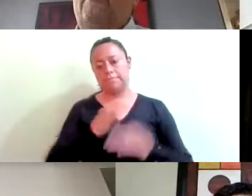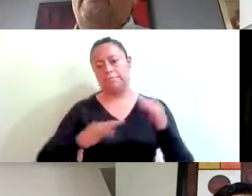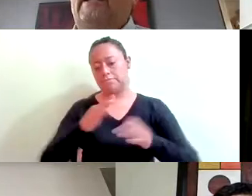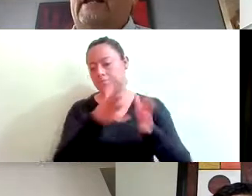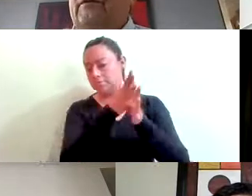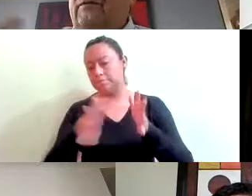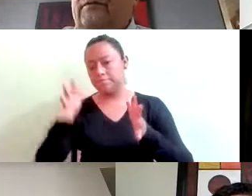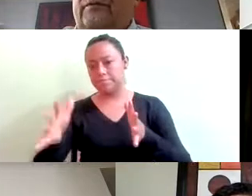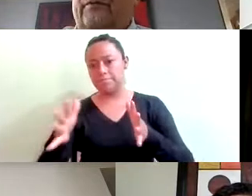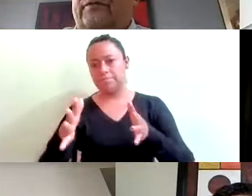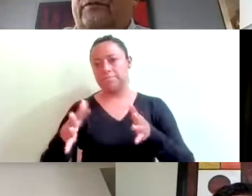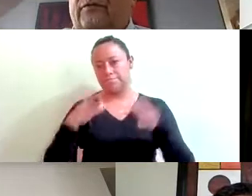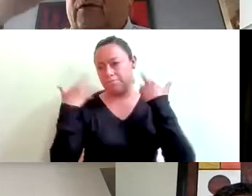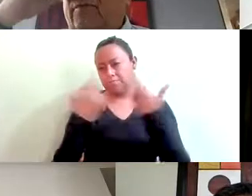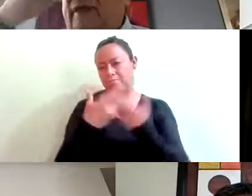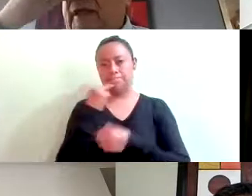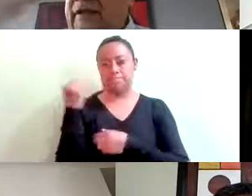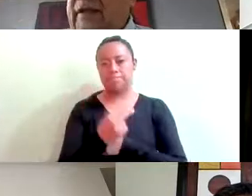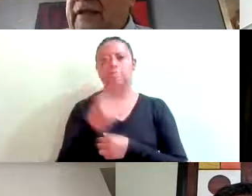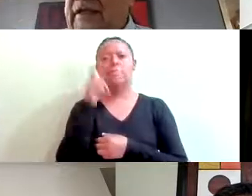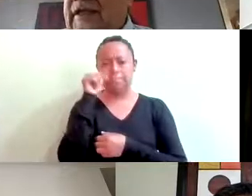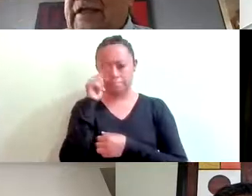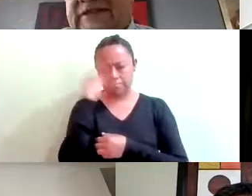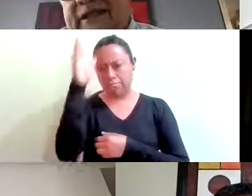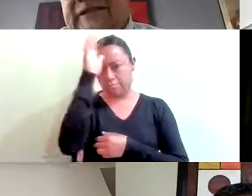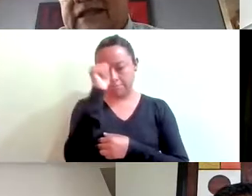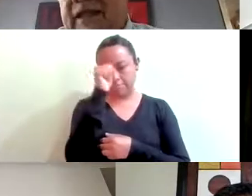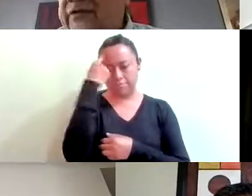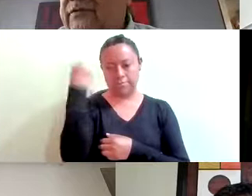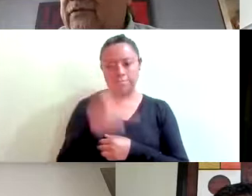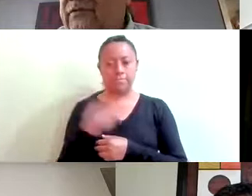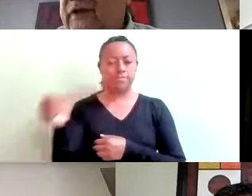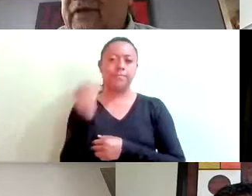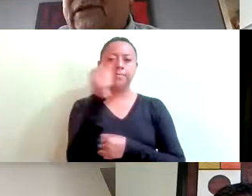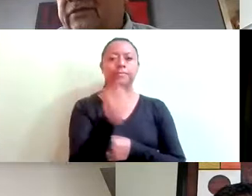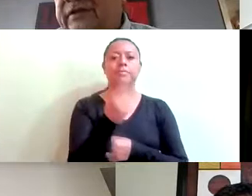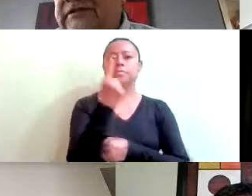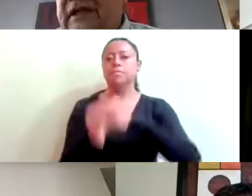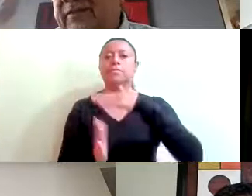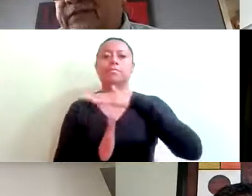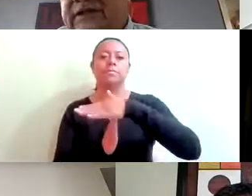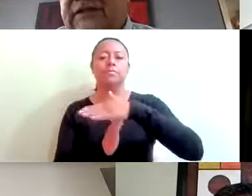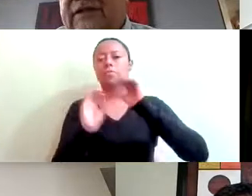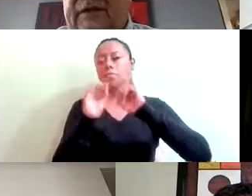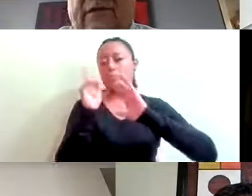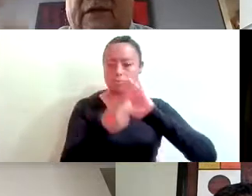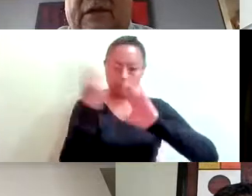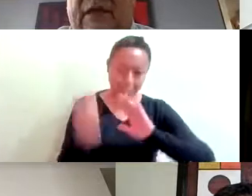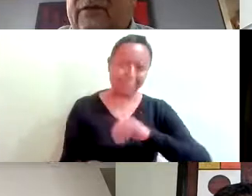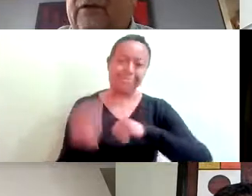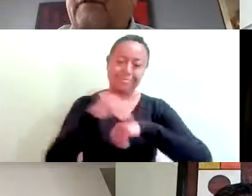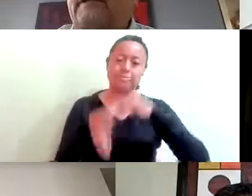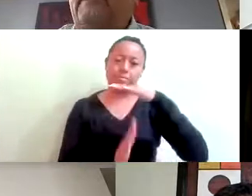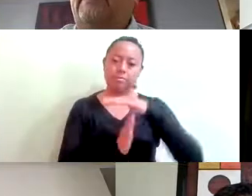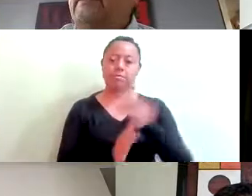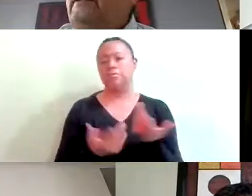extraordinario. Mañana nos ponemos de acuerdo para instalar una mesa o reinstalar, porque ya se ha venido